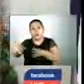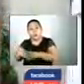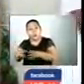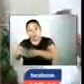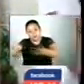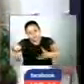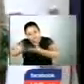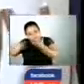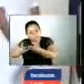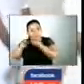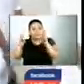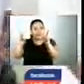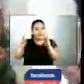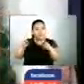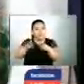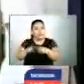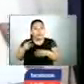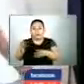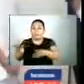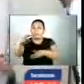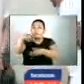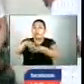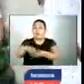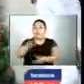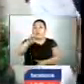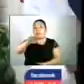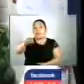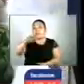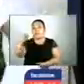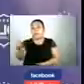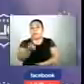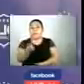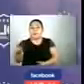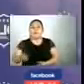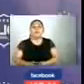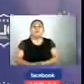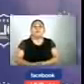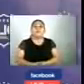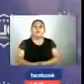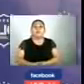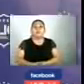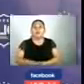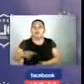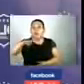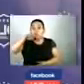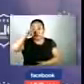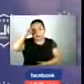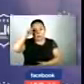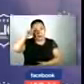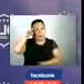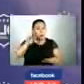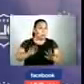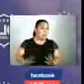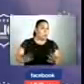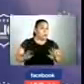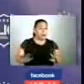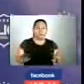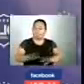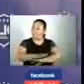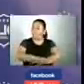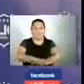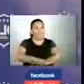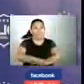de investigación, que la componen 3.000 elementos. No vamos a descansar hasta haber